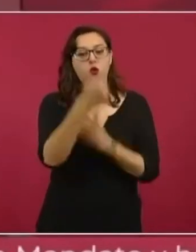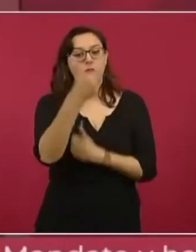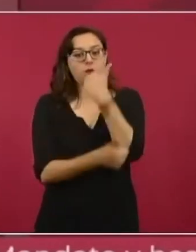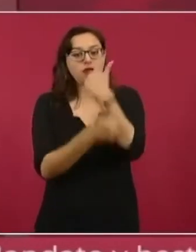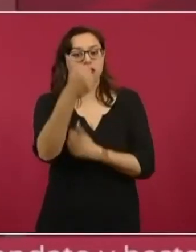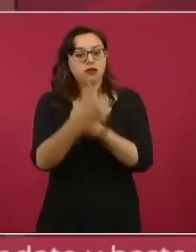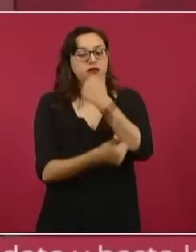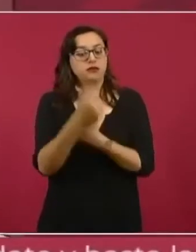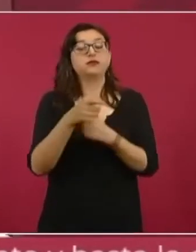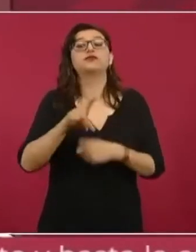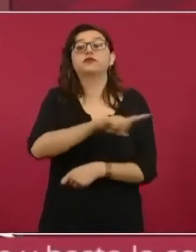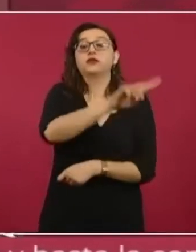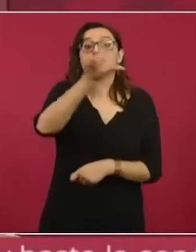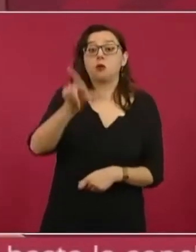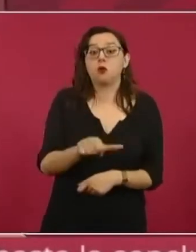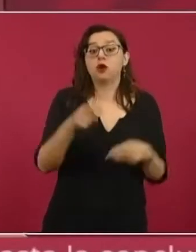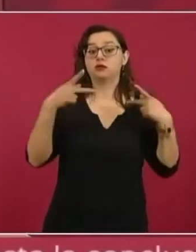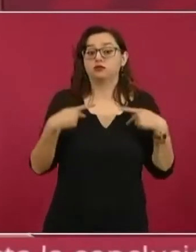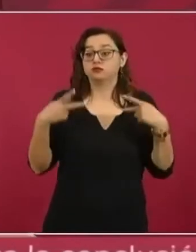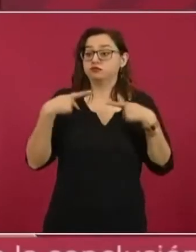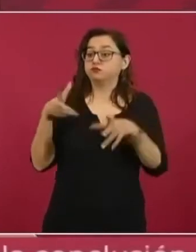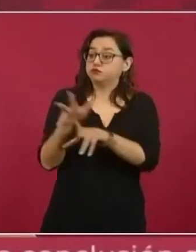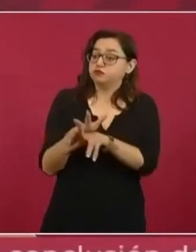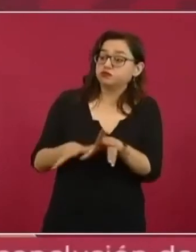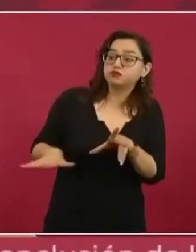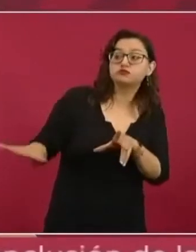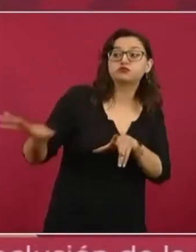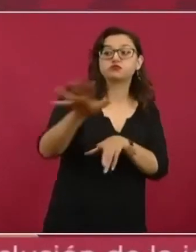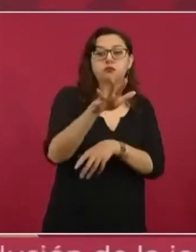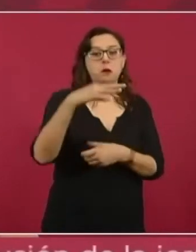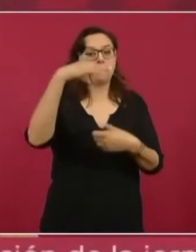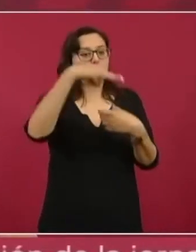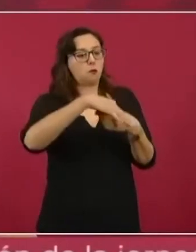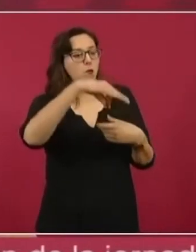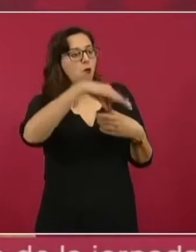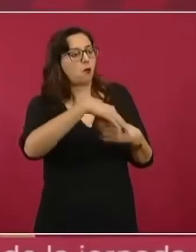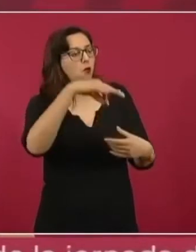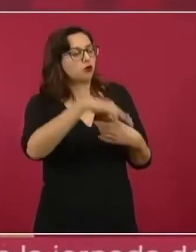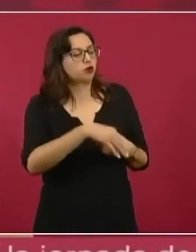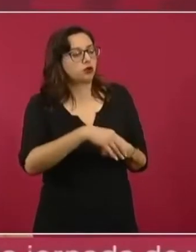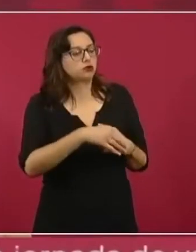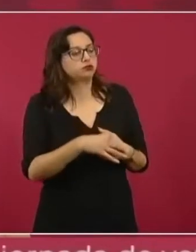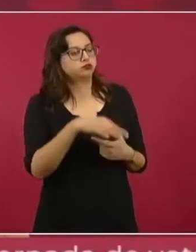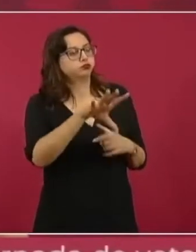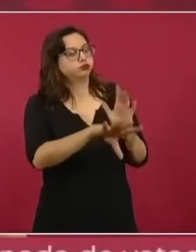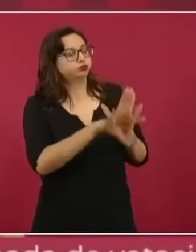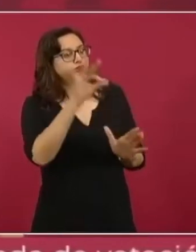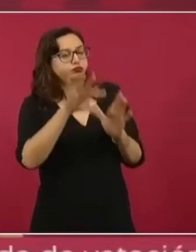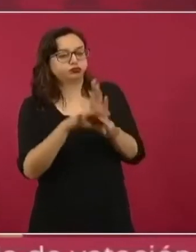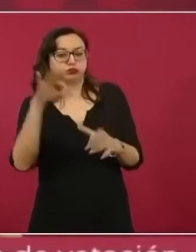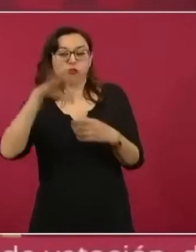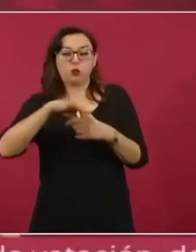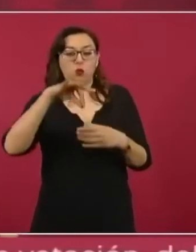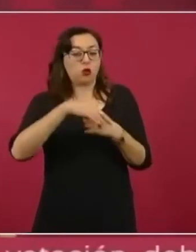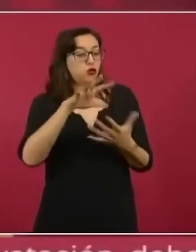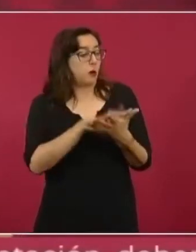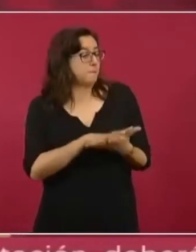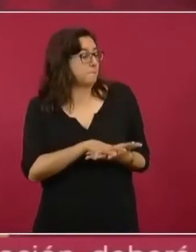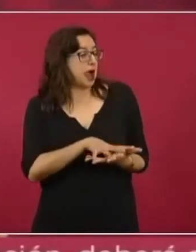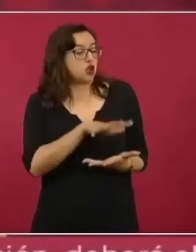en el Consejo. El que tenga más votos de todos,